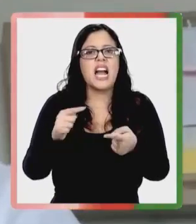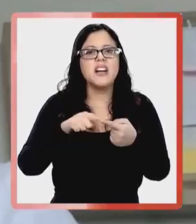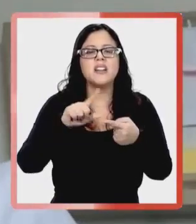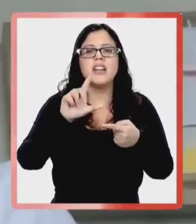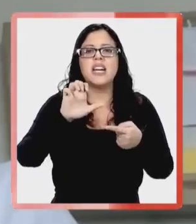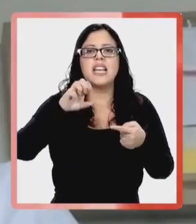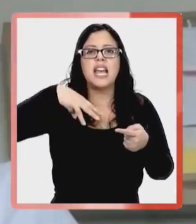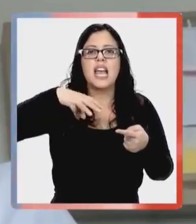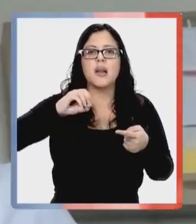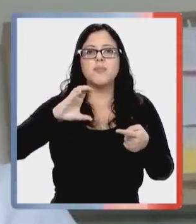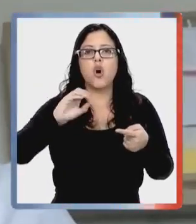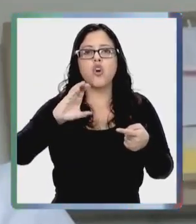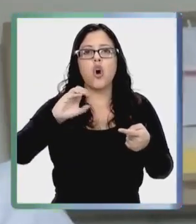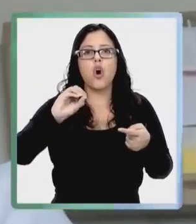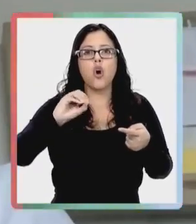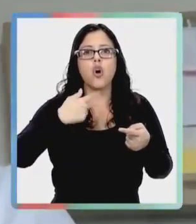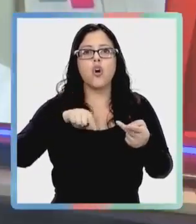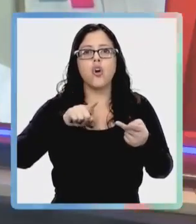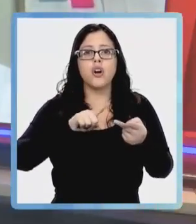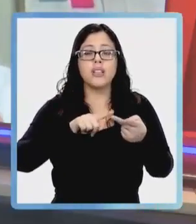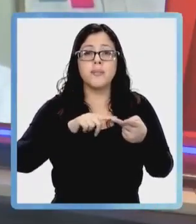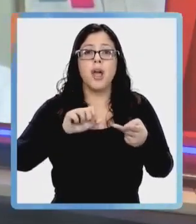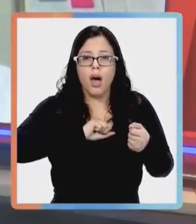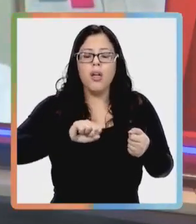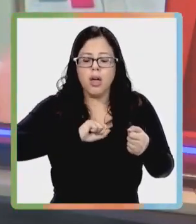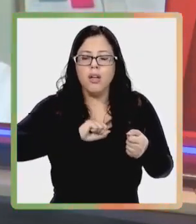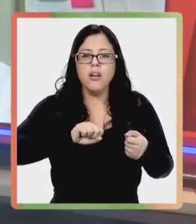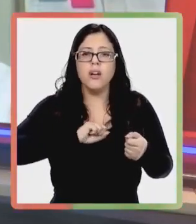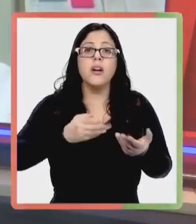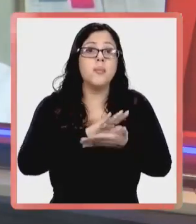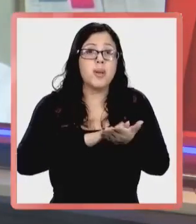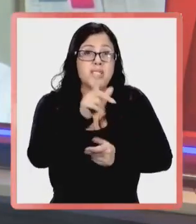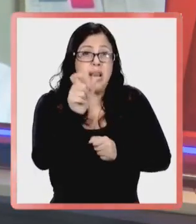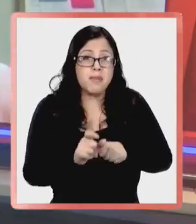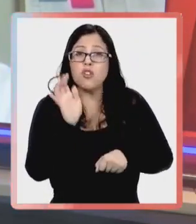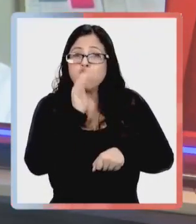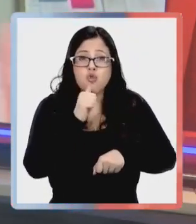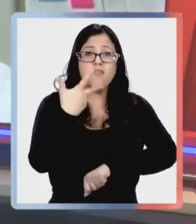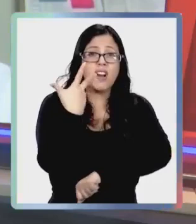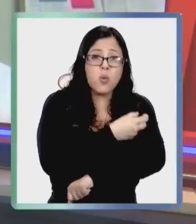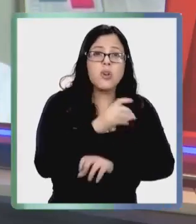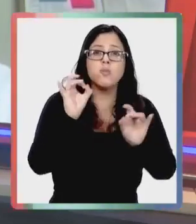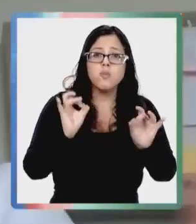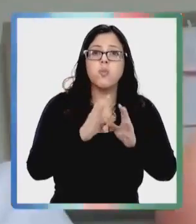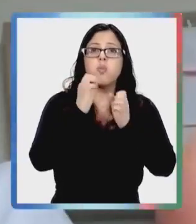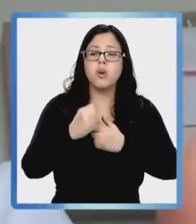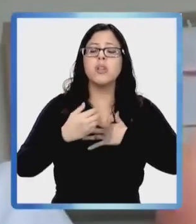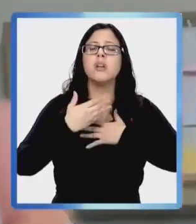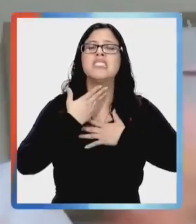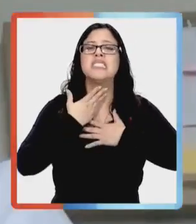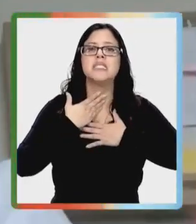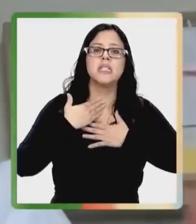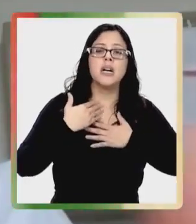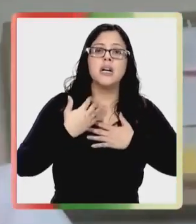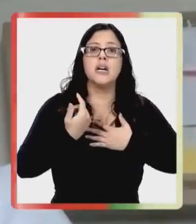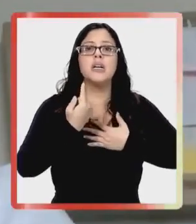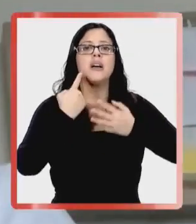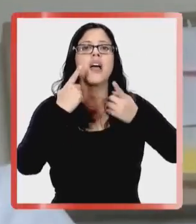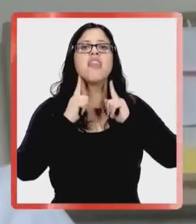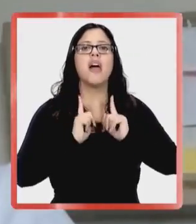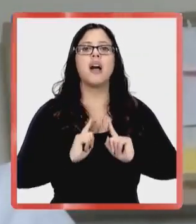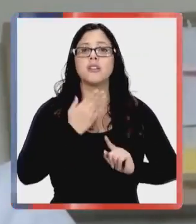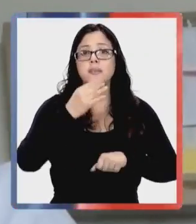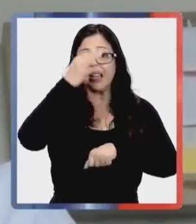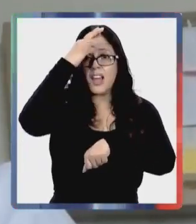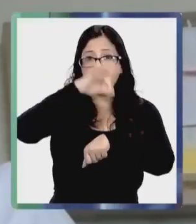hemófilus, la que produce la tos convulsiva, si no están vacunadas la gente, puede producir algún daño